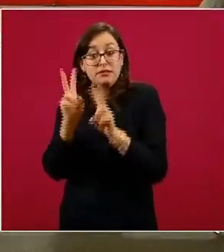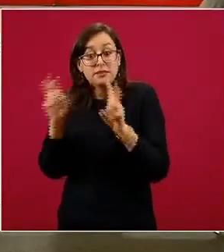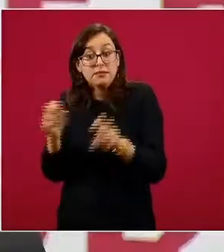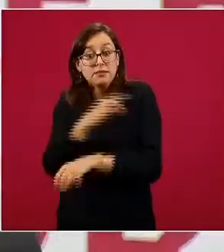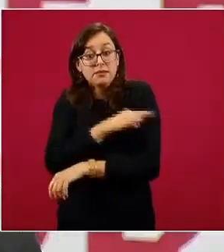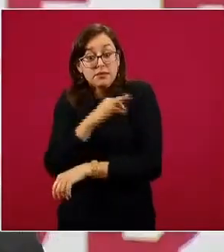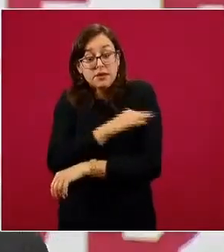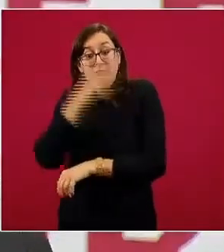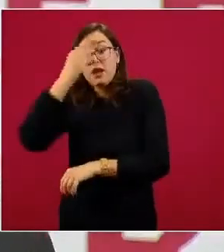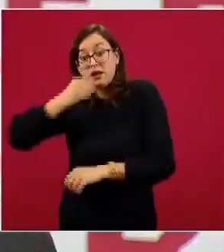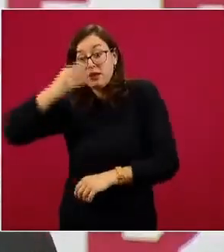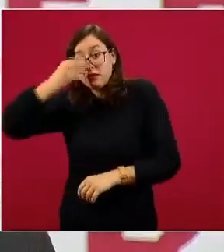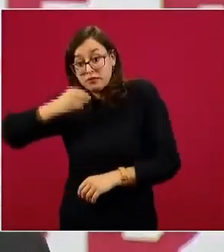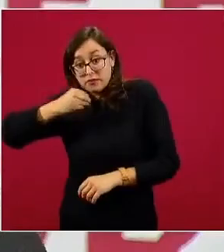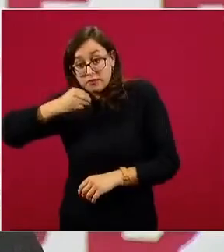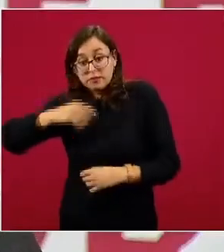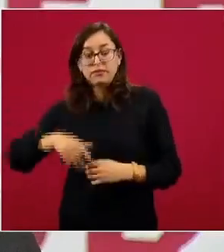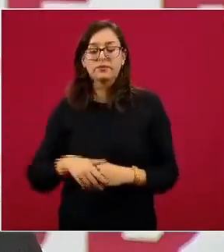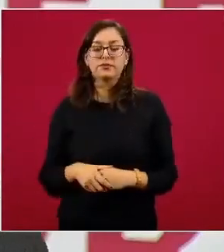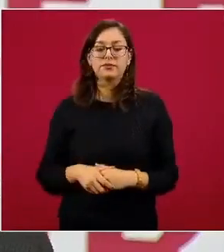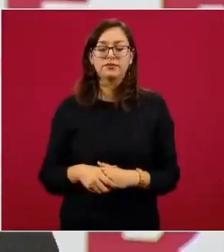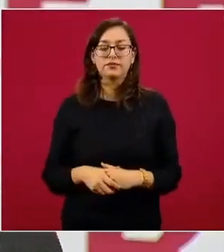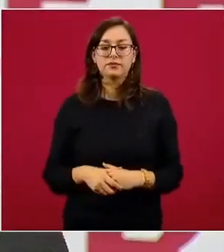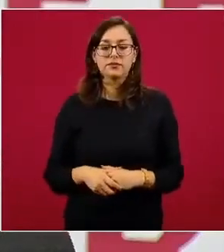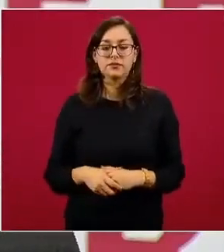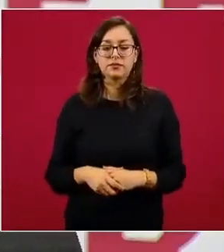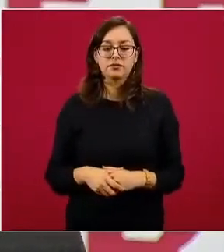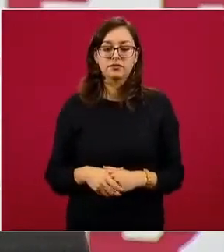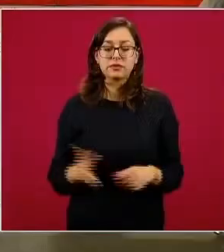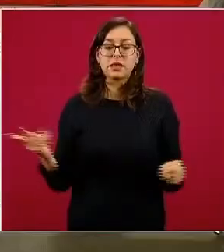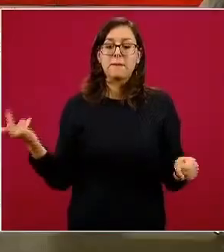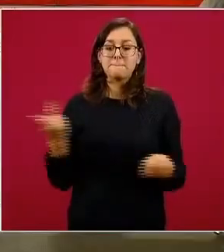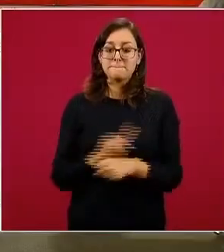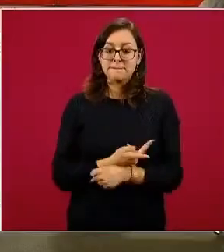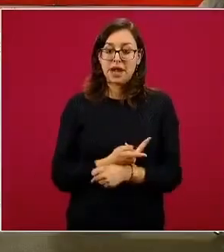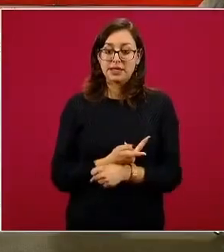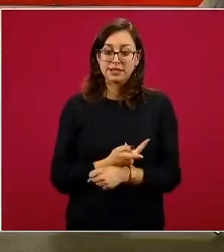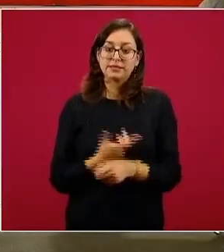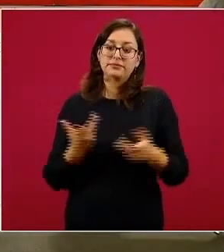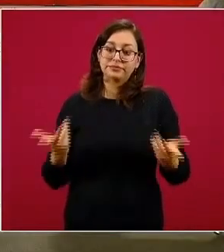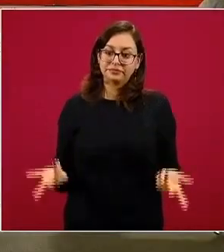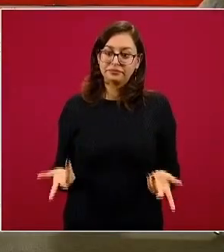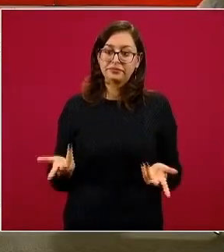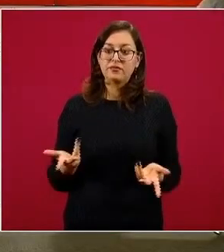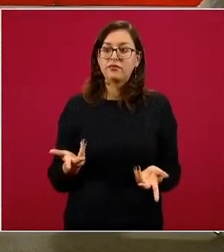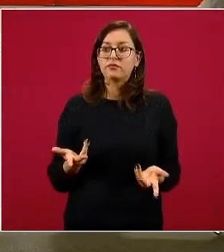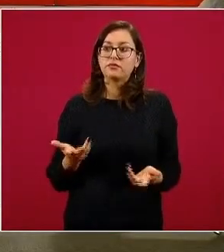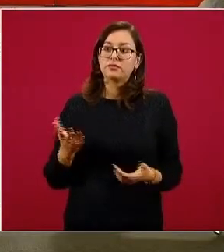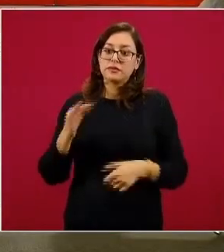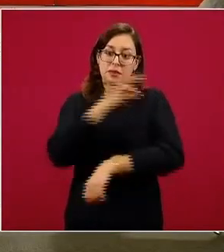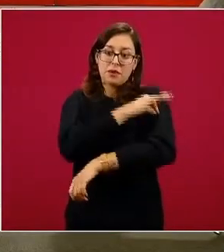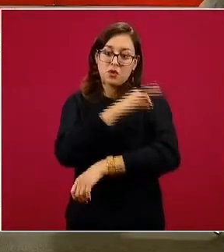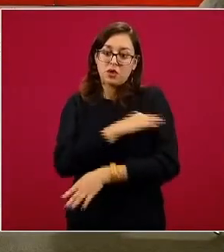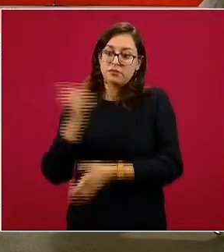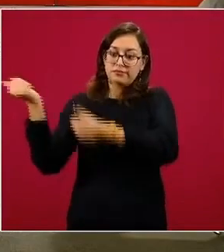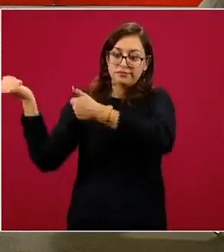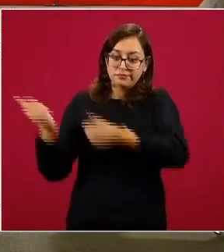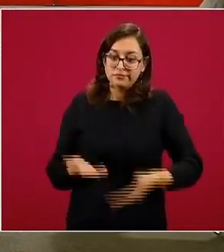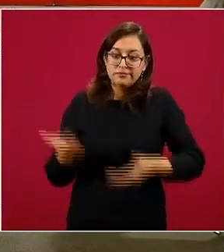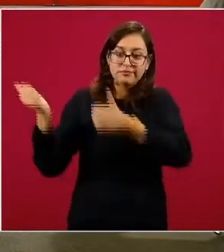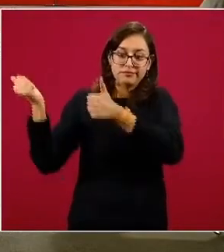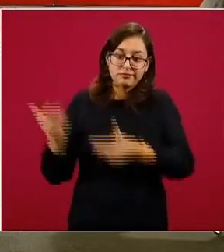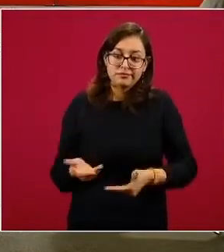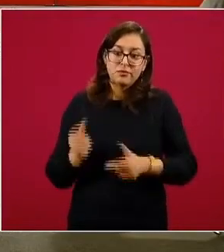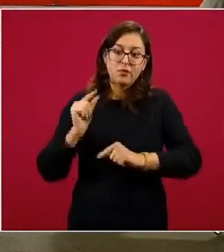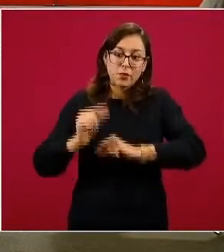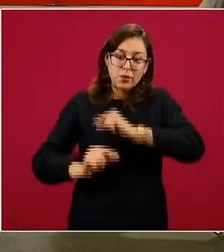influenza. Entonces, lo que está ocurriendo es que hay un desfase en la velocidad en la que la vacuna llega